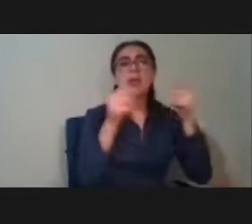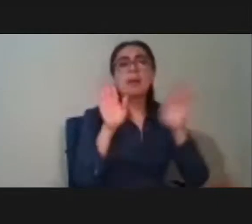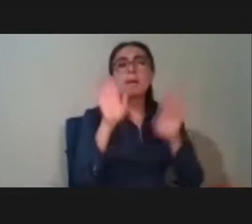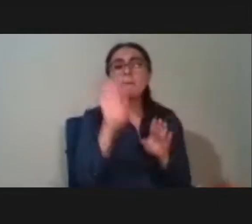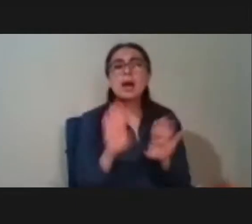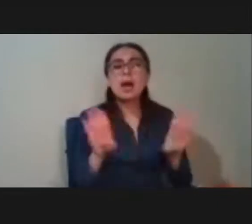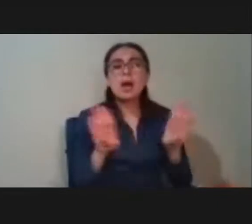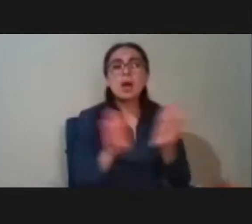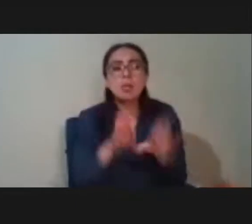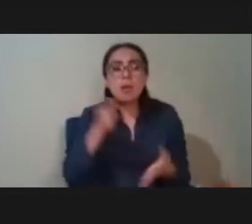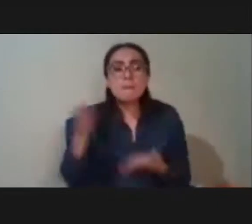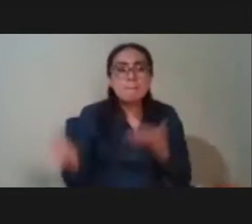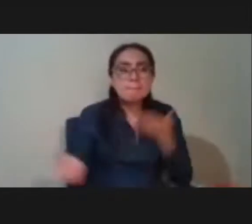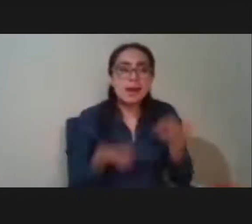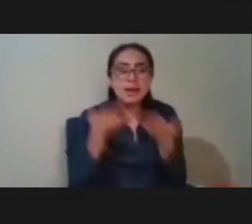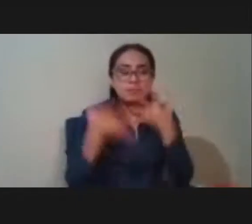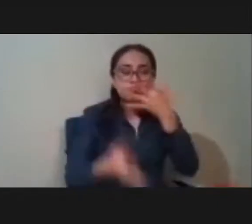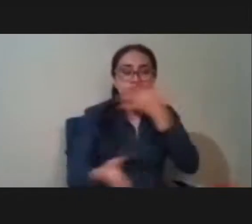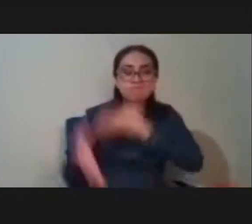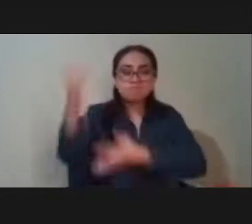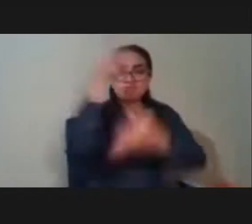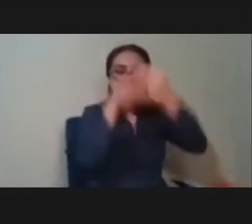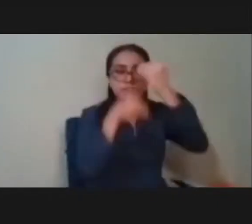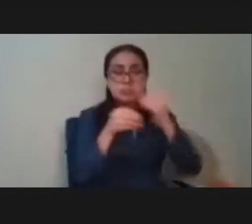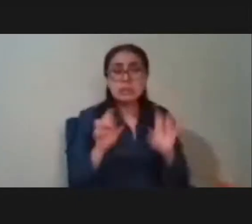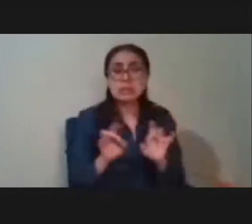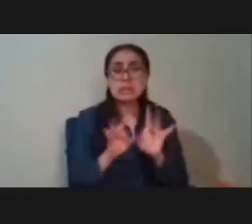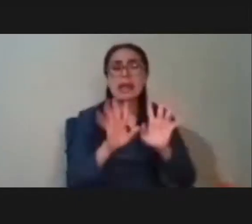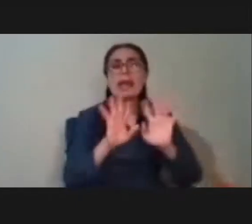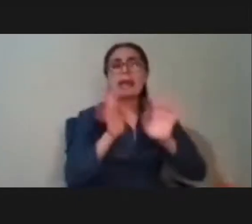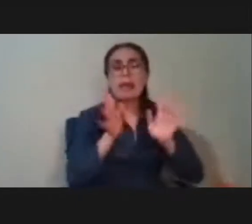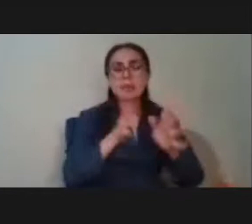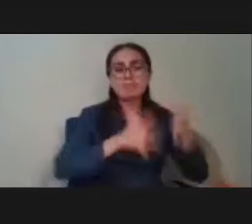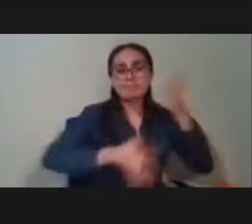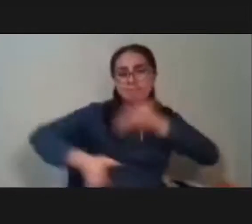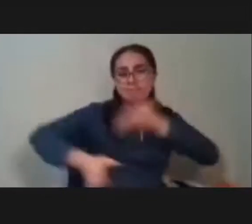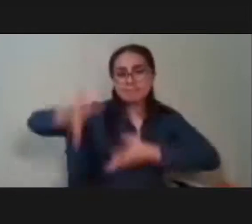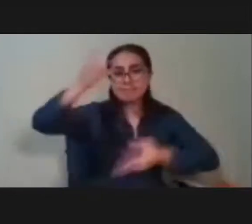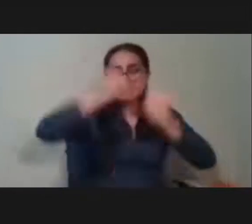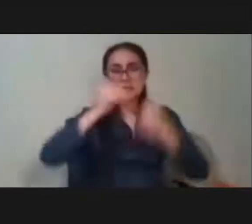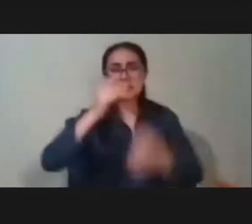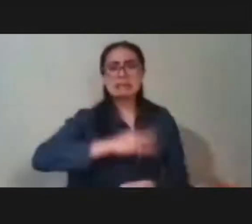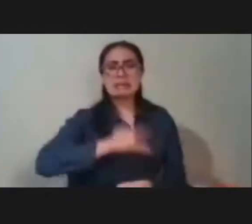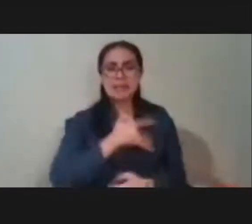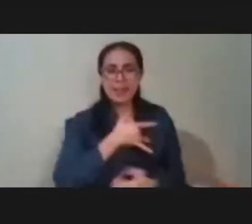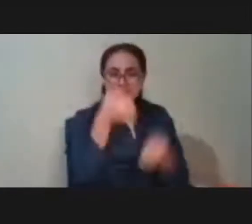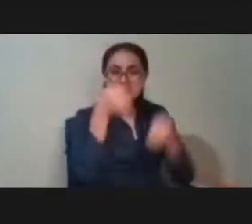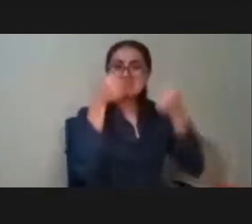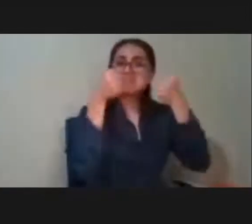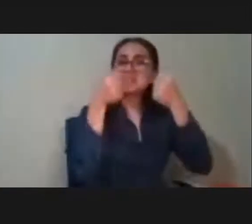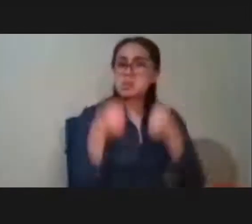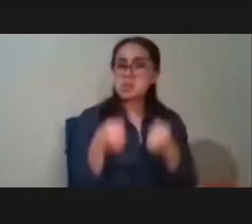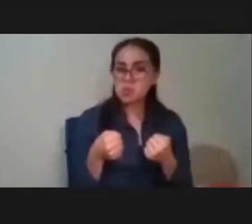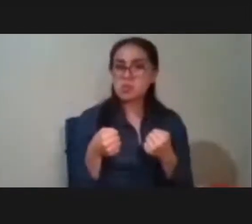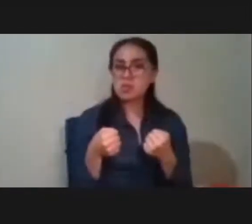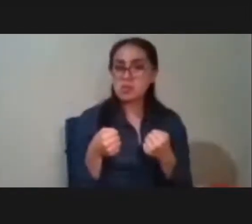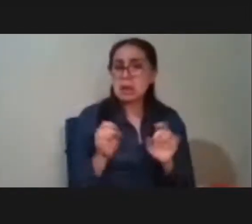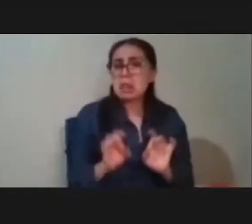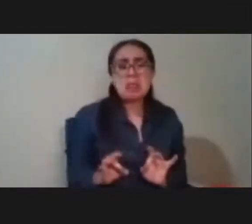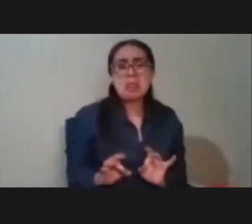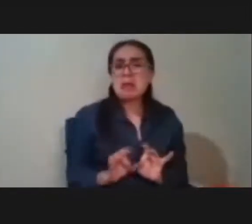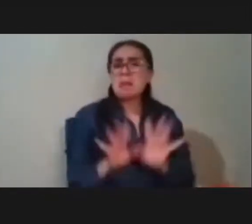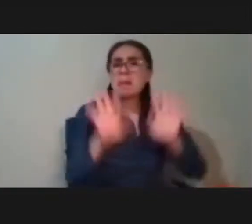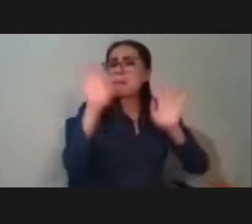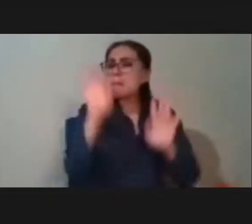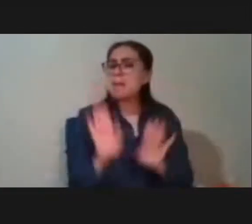coreográfica, le permite una soltura tal en la que un día empieza a hacer cosas absolutamente misteriosas, porque